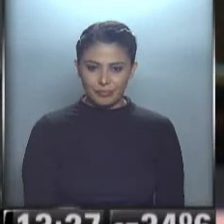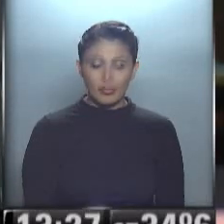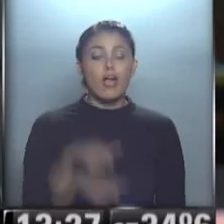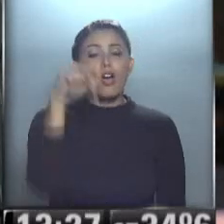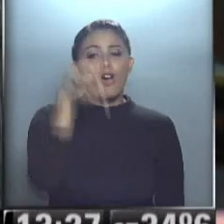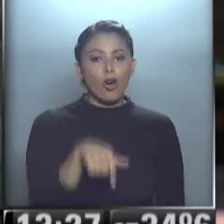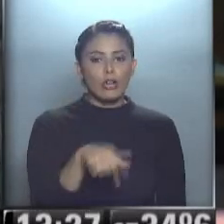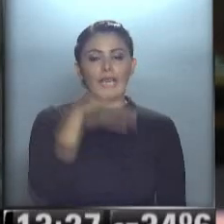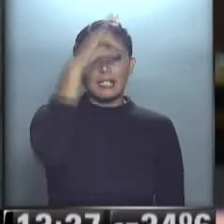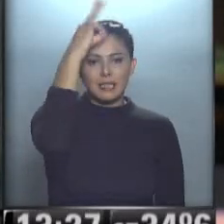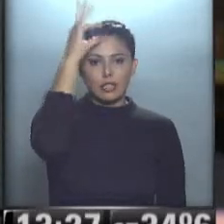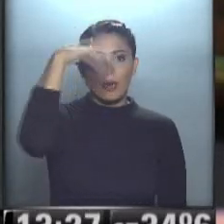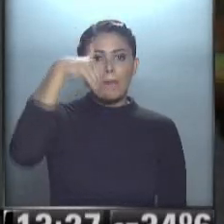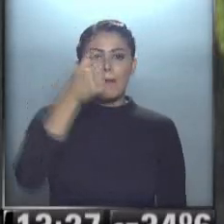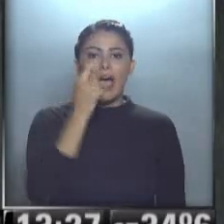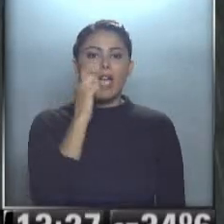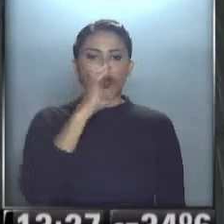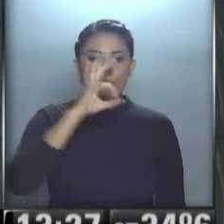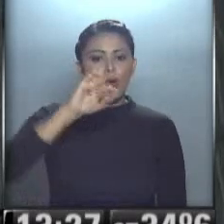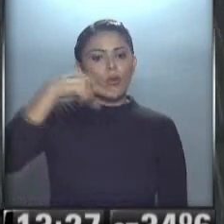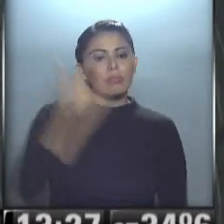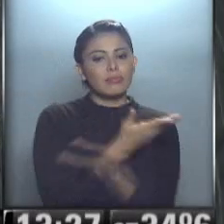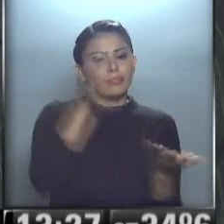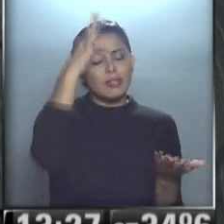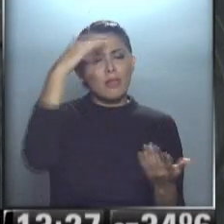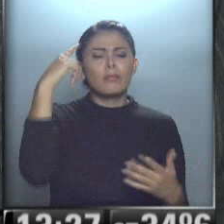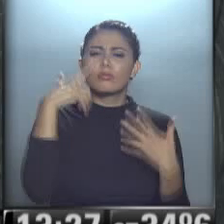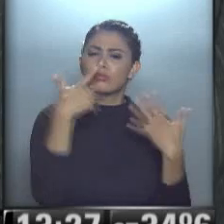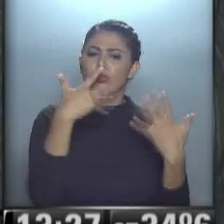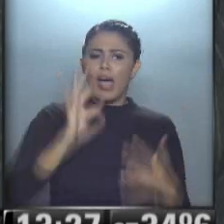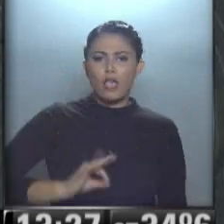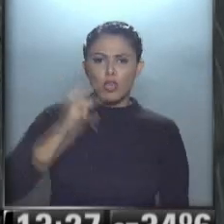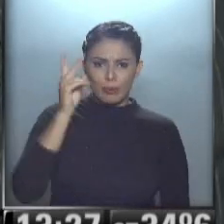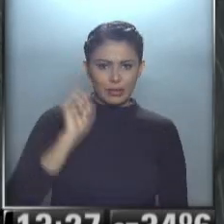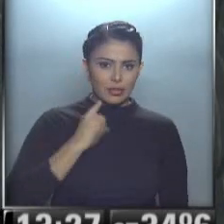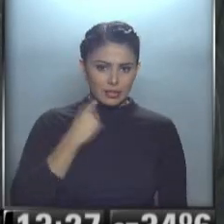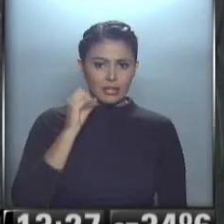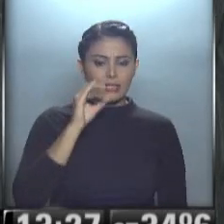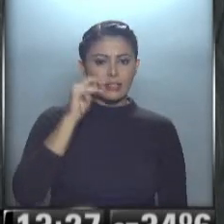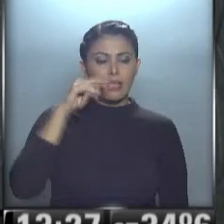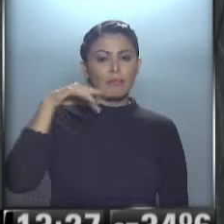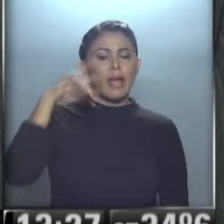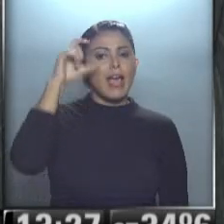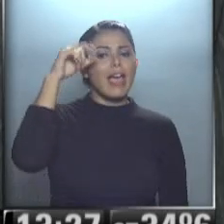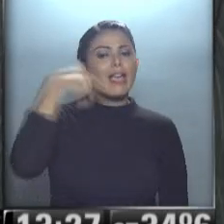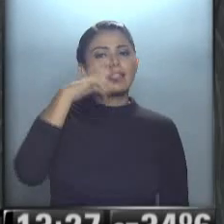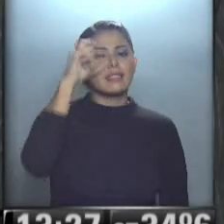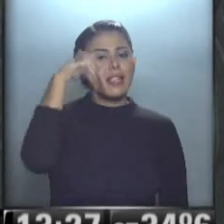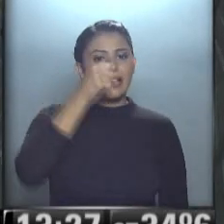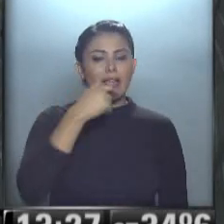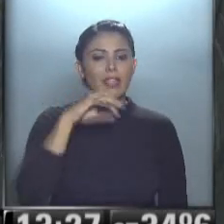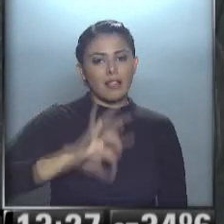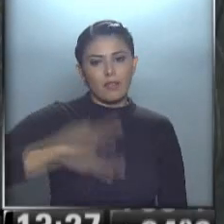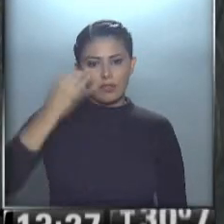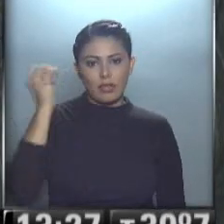Estrena hoy en el Teatro Maipo una de las obras de teatro más exitosas del 2013. Hablamos de Escenas de la Vida Conyugal, obra protagonizada